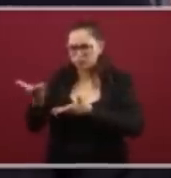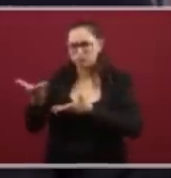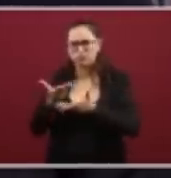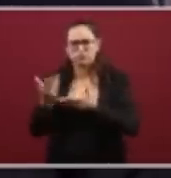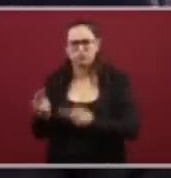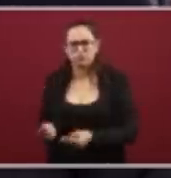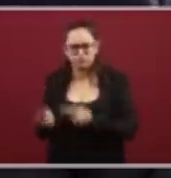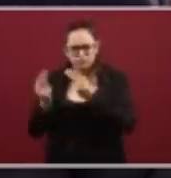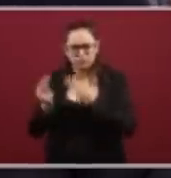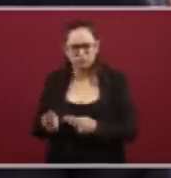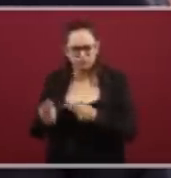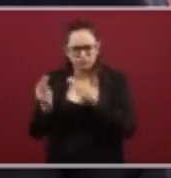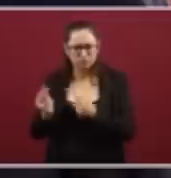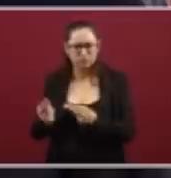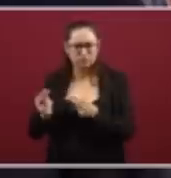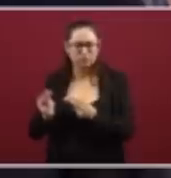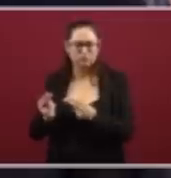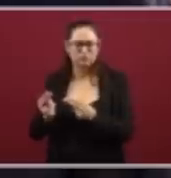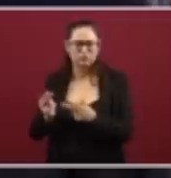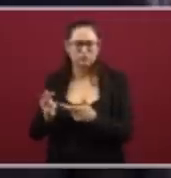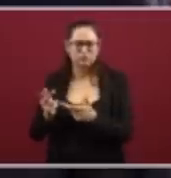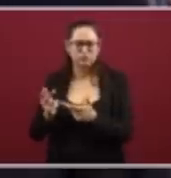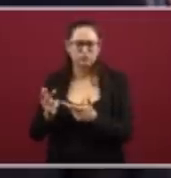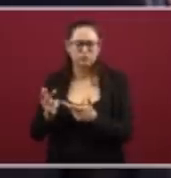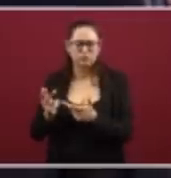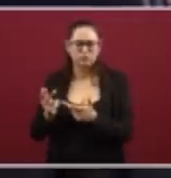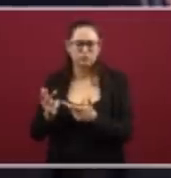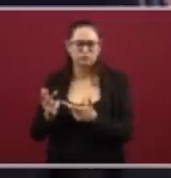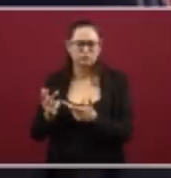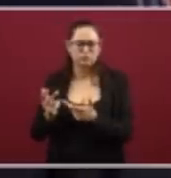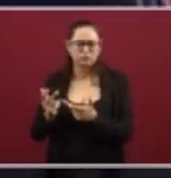lo comercial en